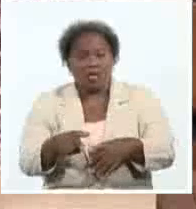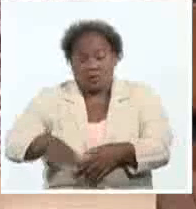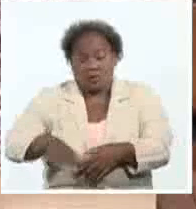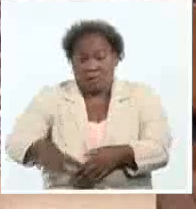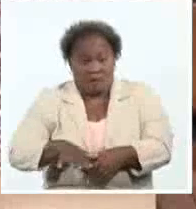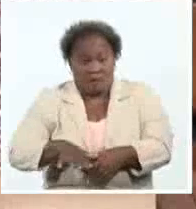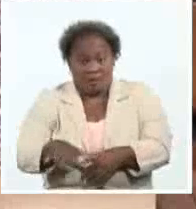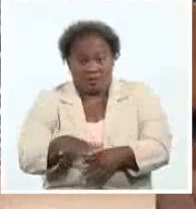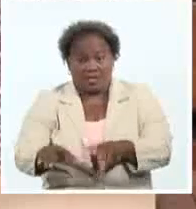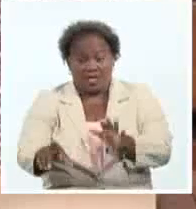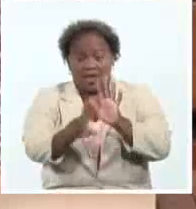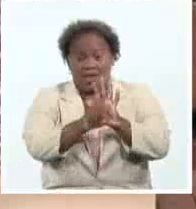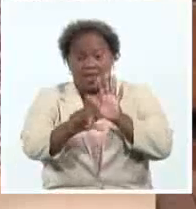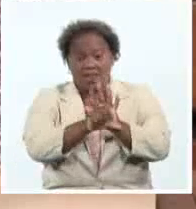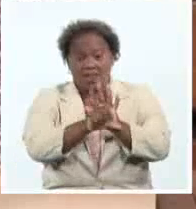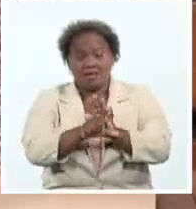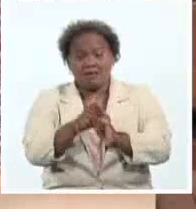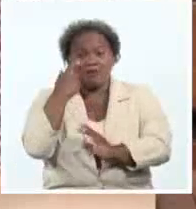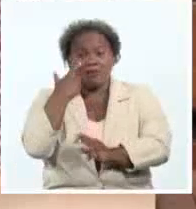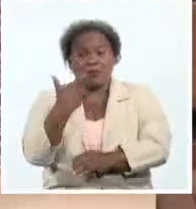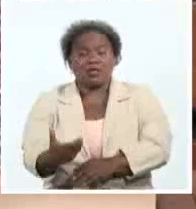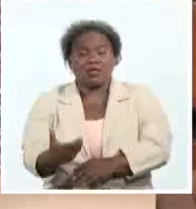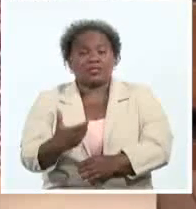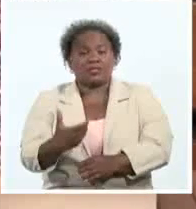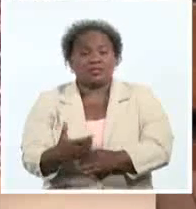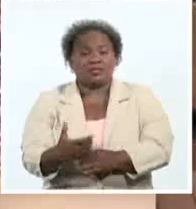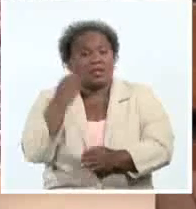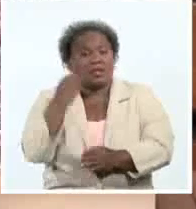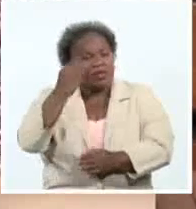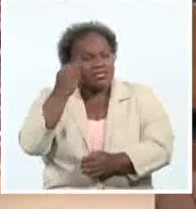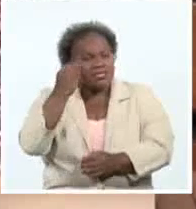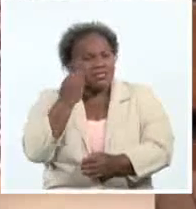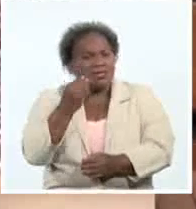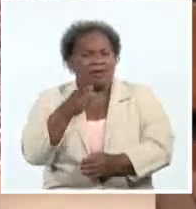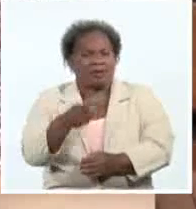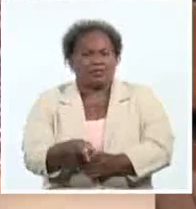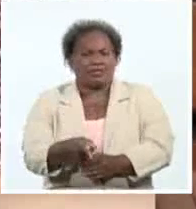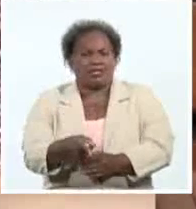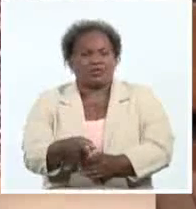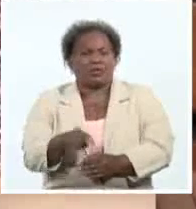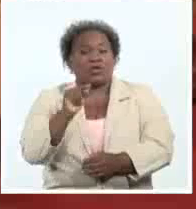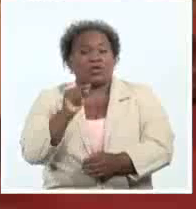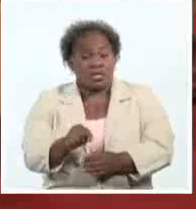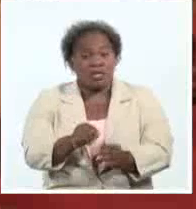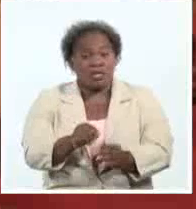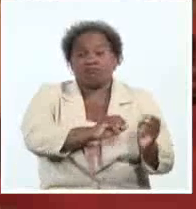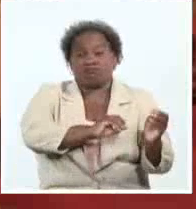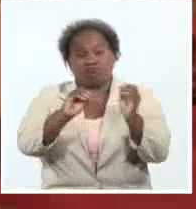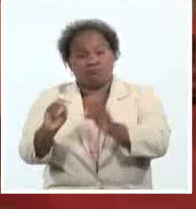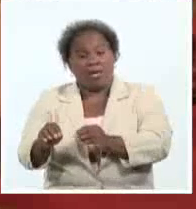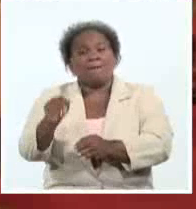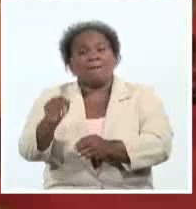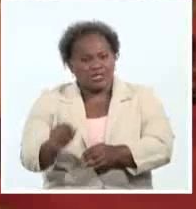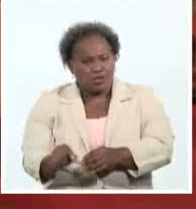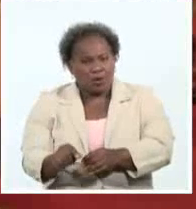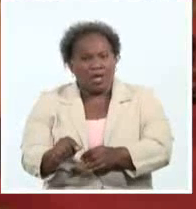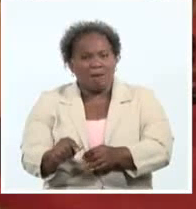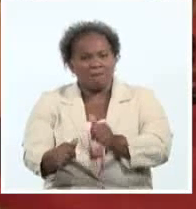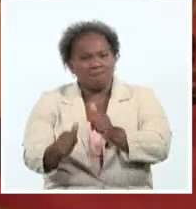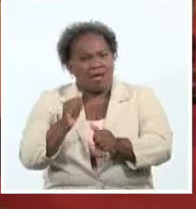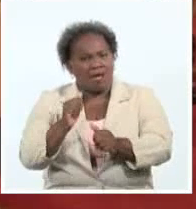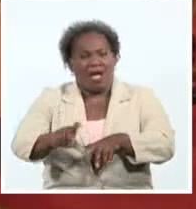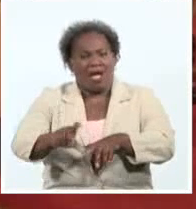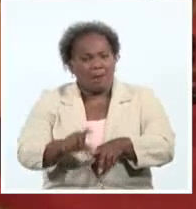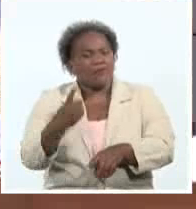para esta ley, es básico tener en cuenta este tema y lograr regresar más personas al campo. El primer ministro de la República,